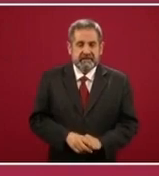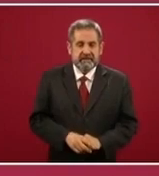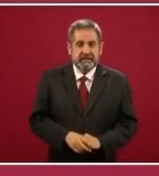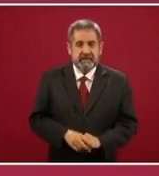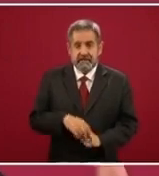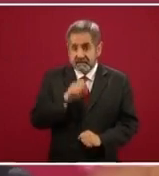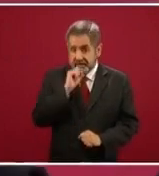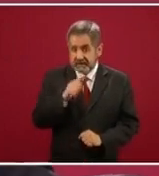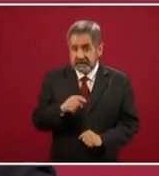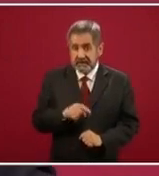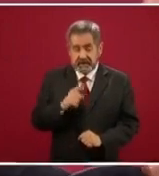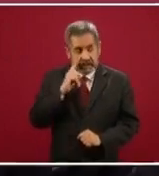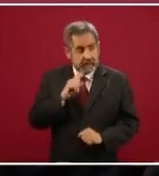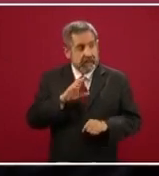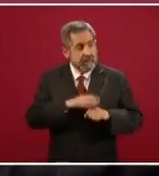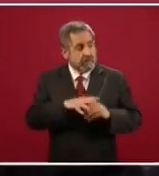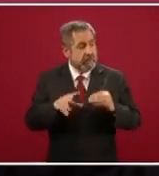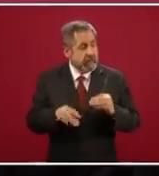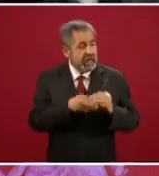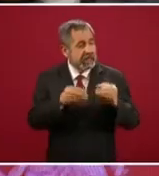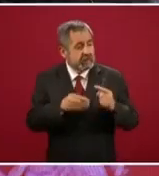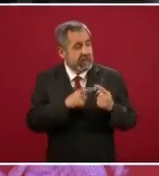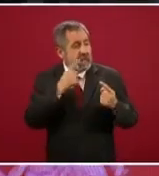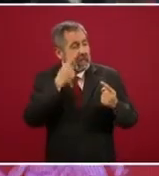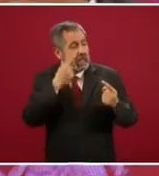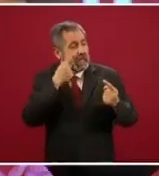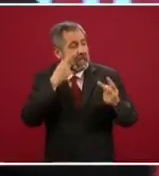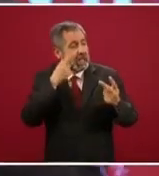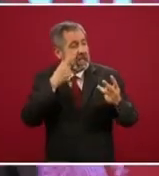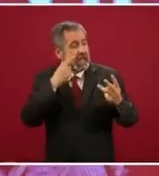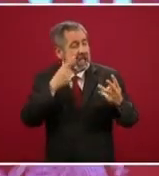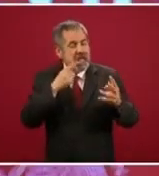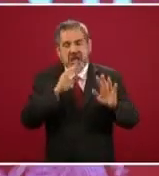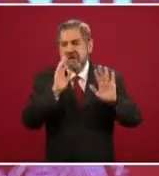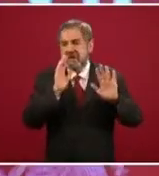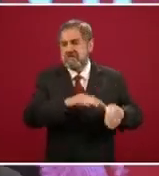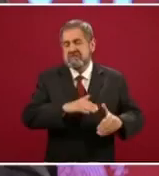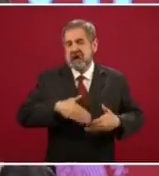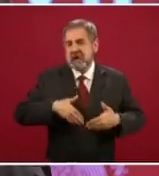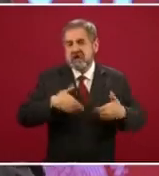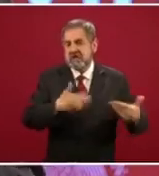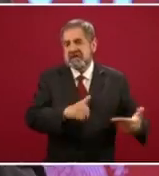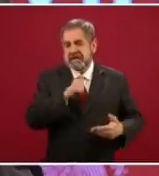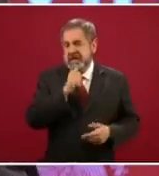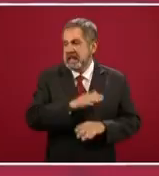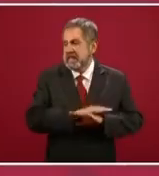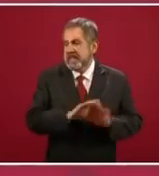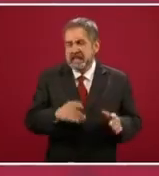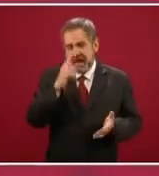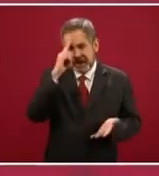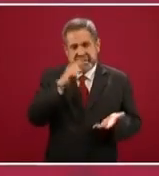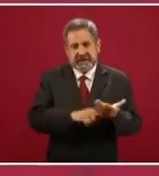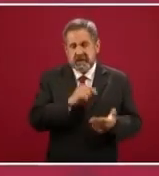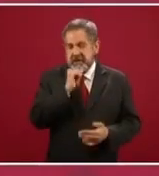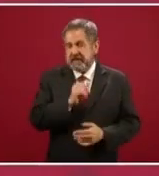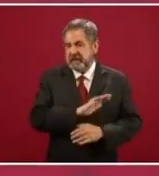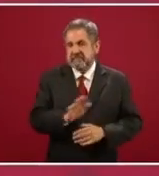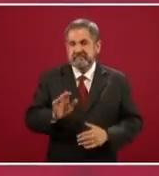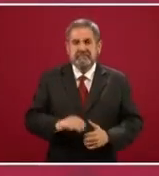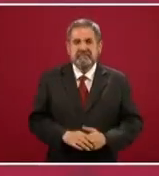Y si se van acumulando casos, llega el momento en que no se tiene